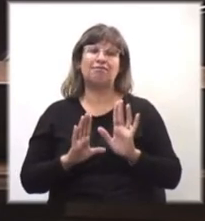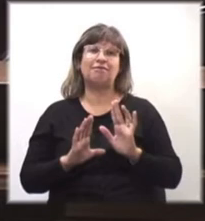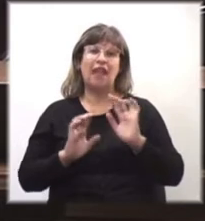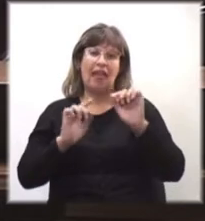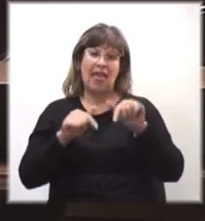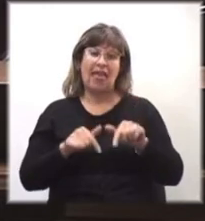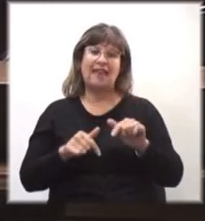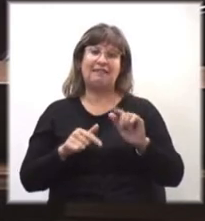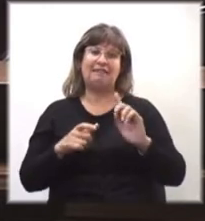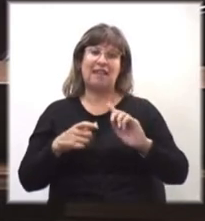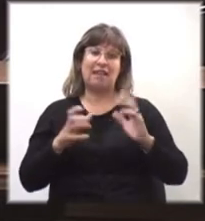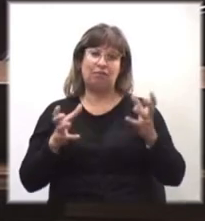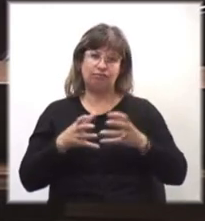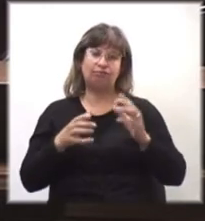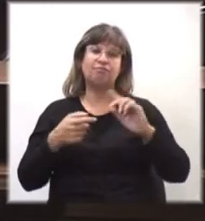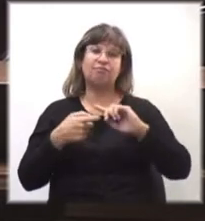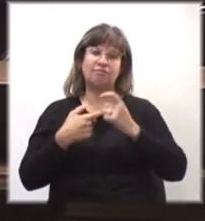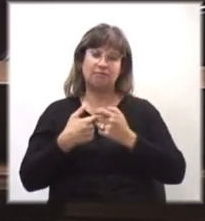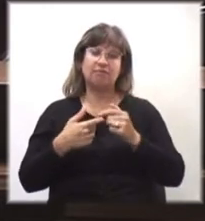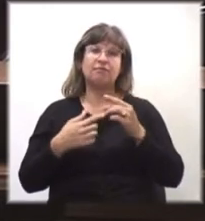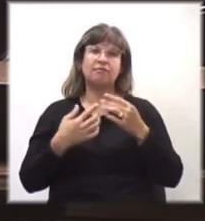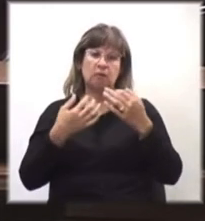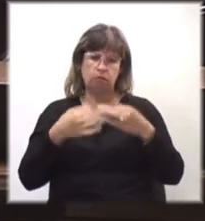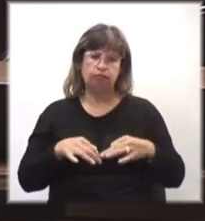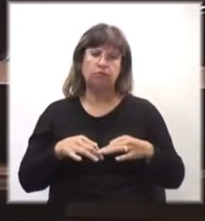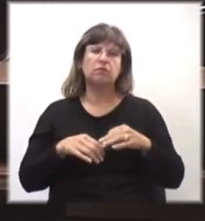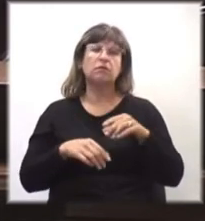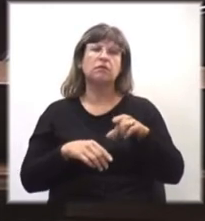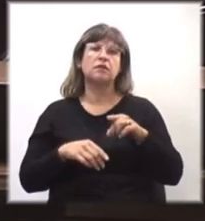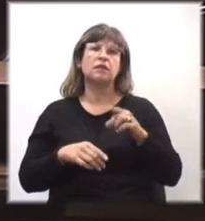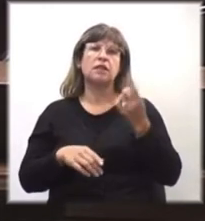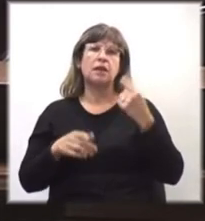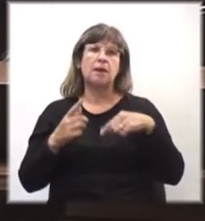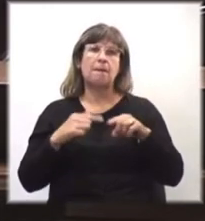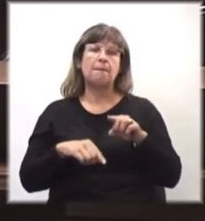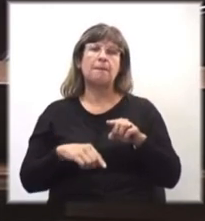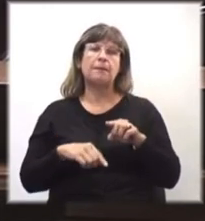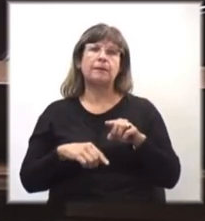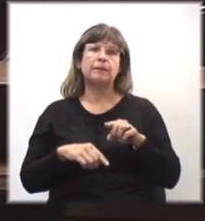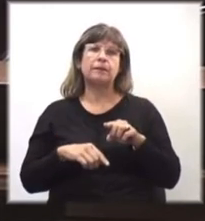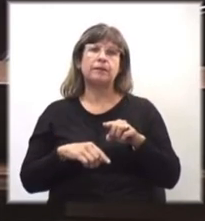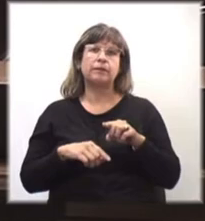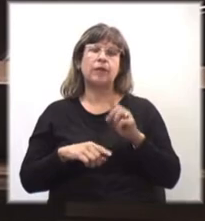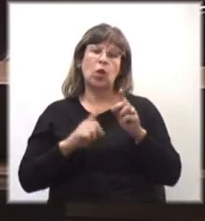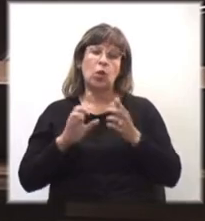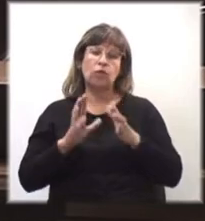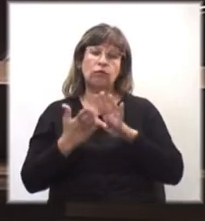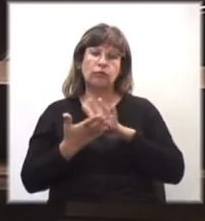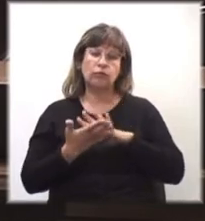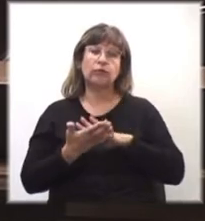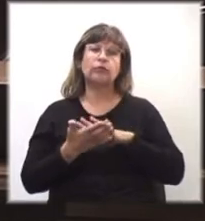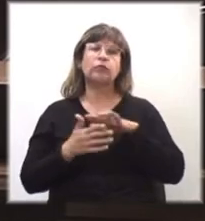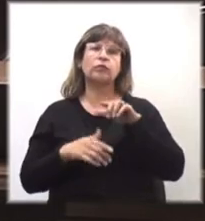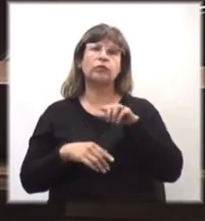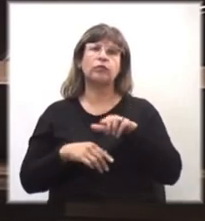movimiento sindical incipiente, pero que de alguna manera